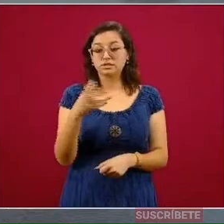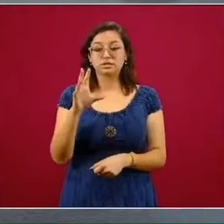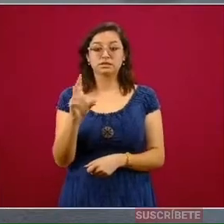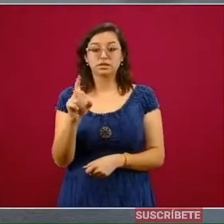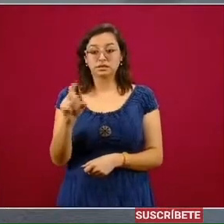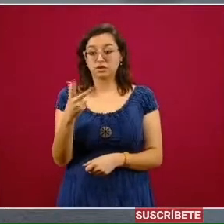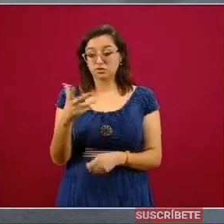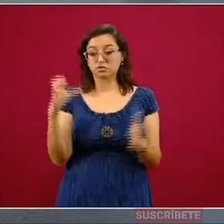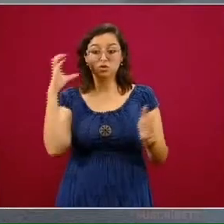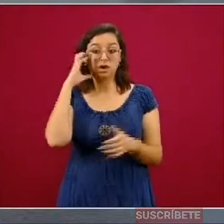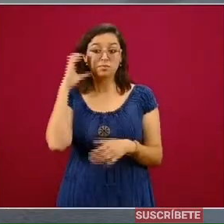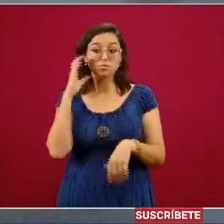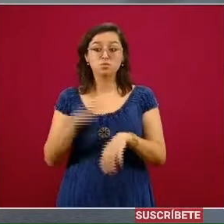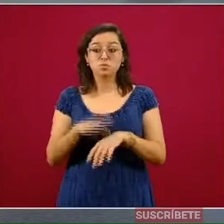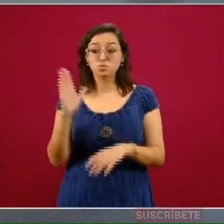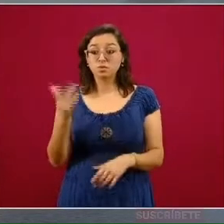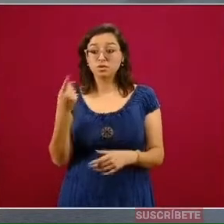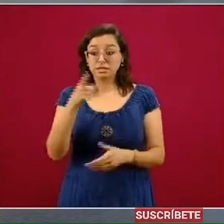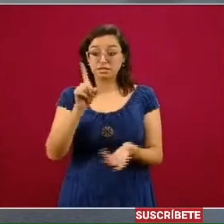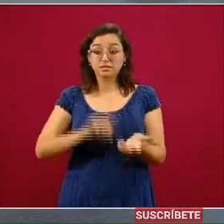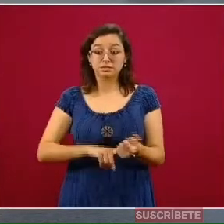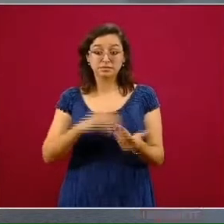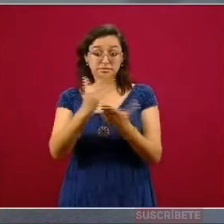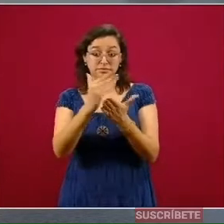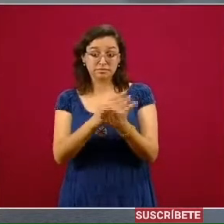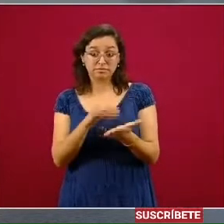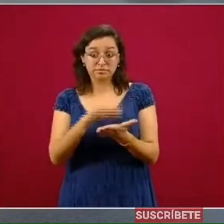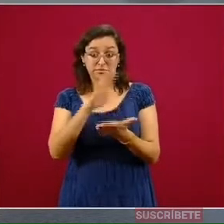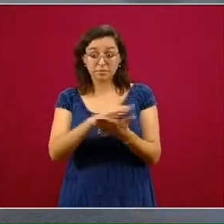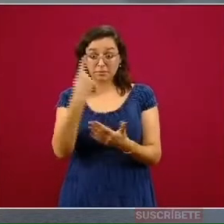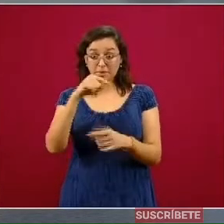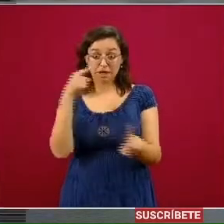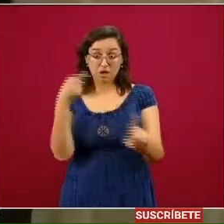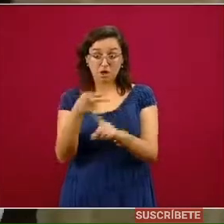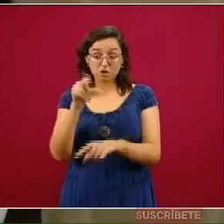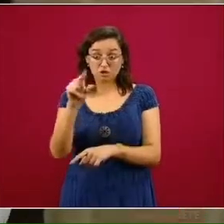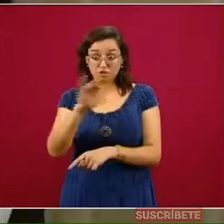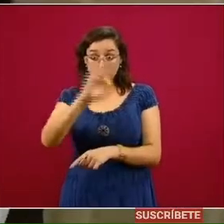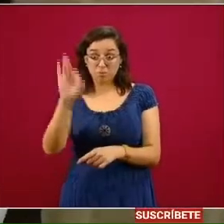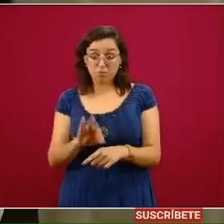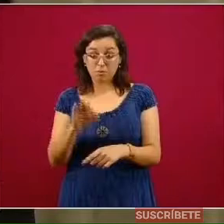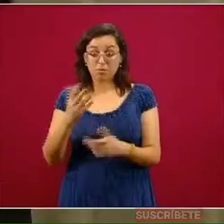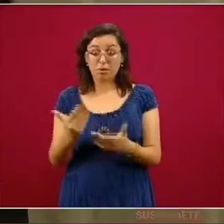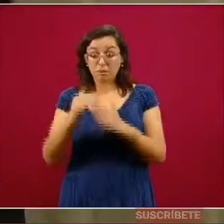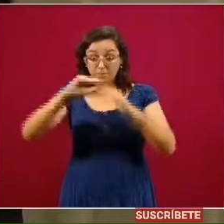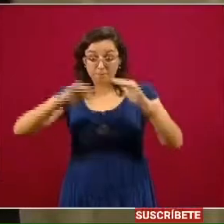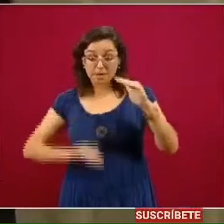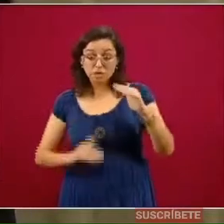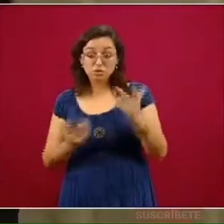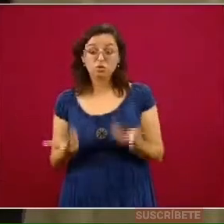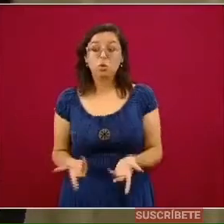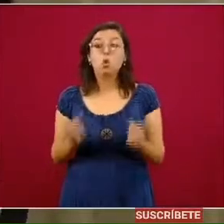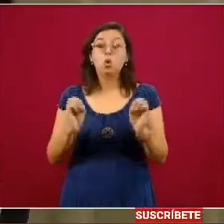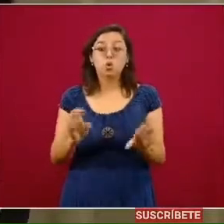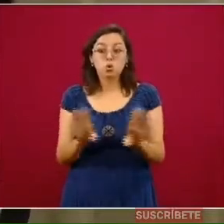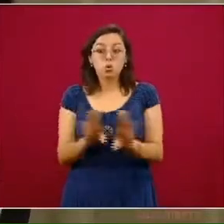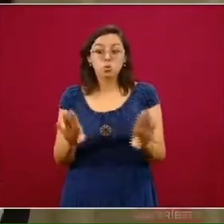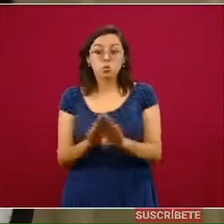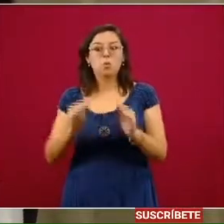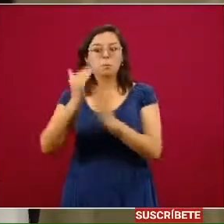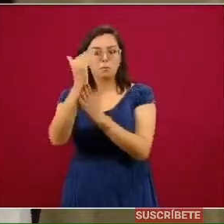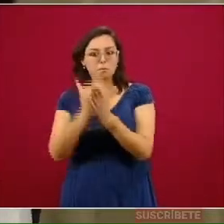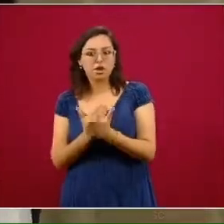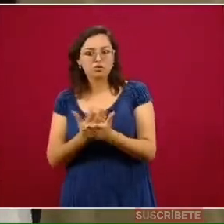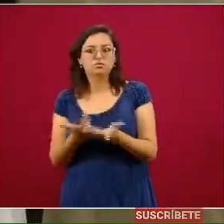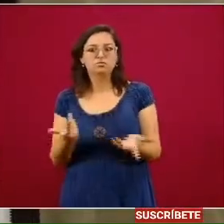más. Estas camas que le menciono están contempladas en lo que se hizo para lograr ese 80% de ocupación a la baja que menciona, o cómo se logró reducir